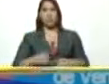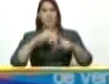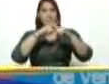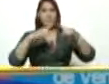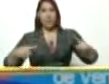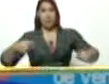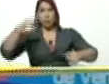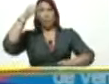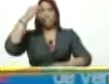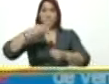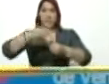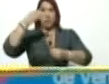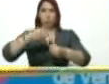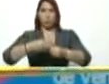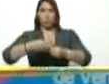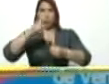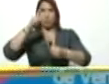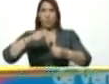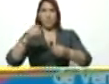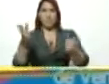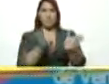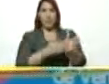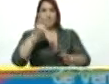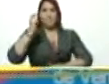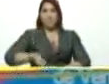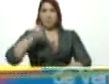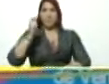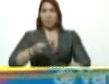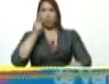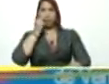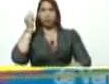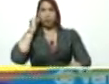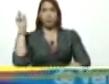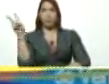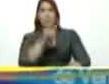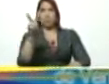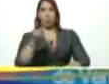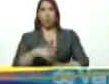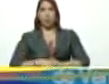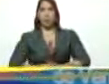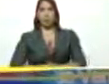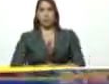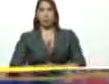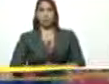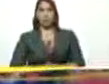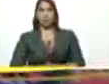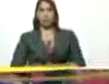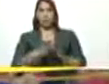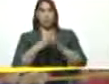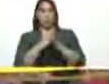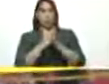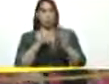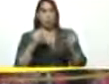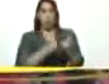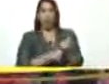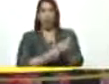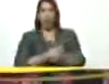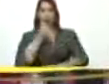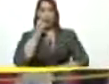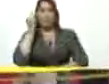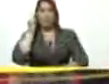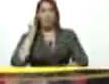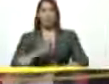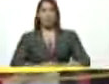Petro a los pensionados y pensionadas de Venezuela, a todos los hermanos y hermanas,